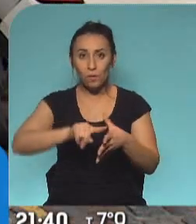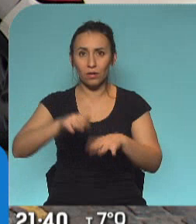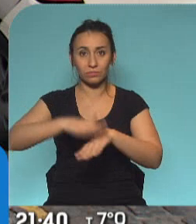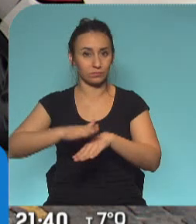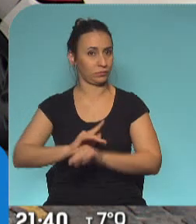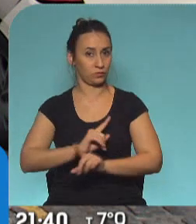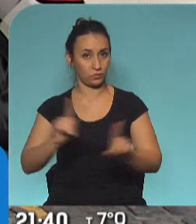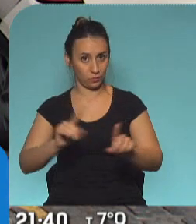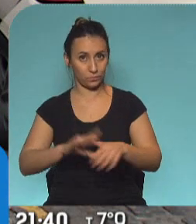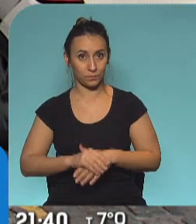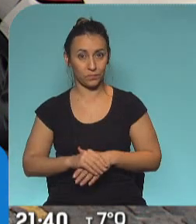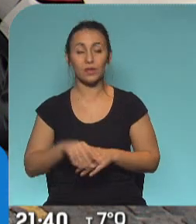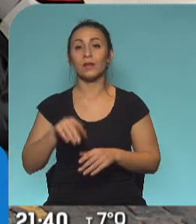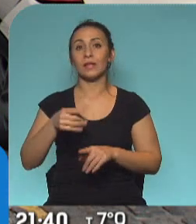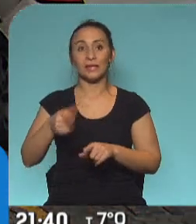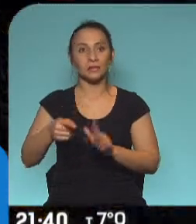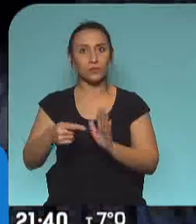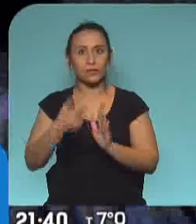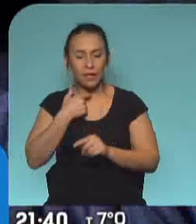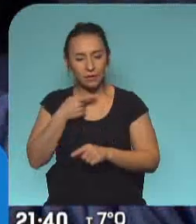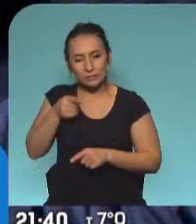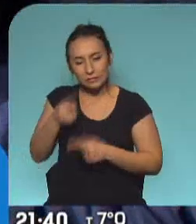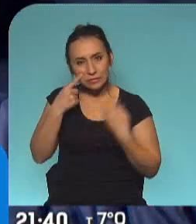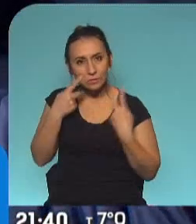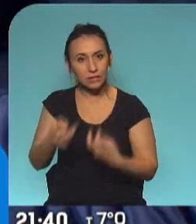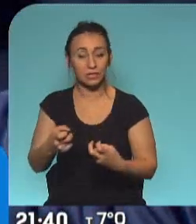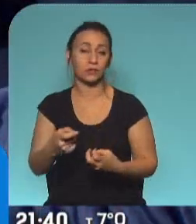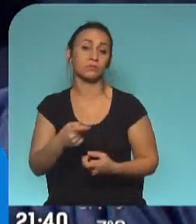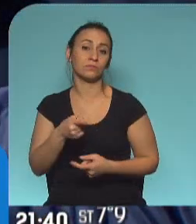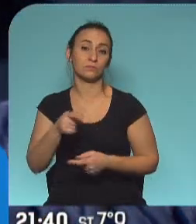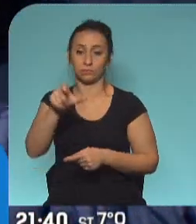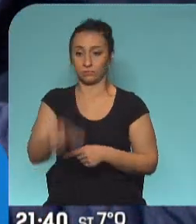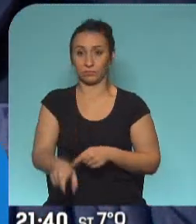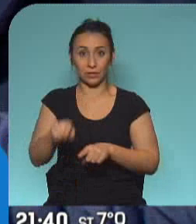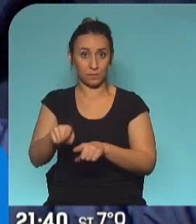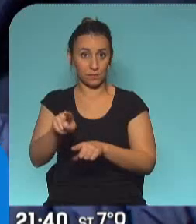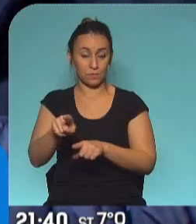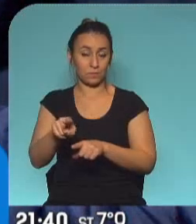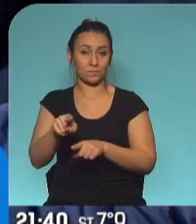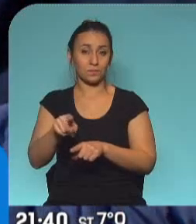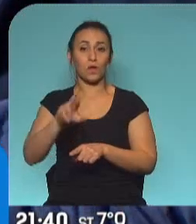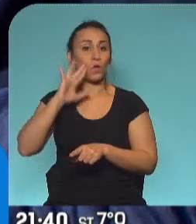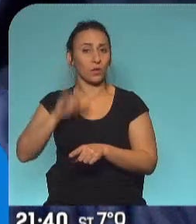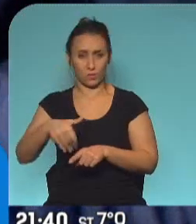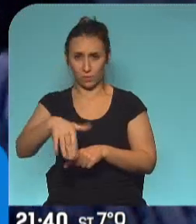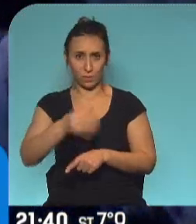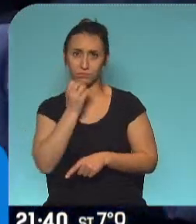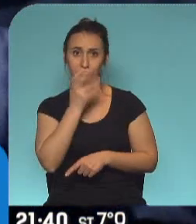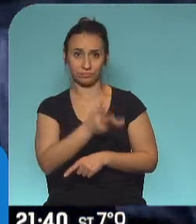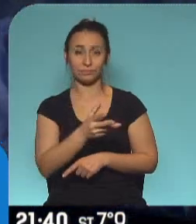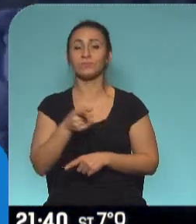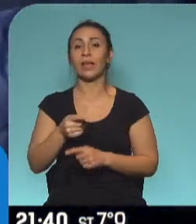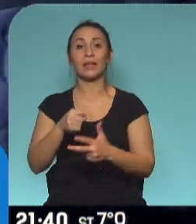eventualmente, y eso es lo que quiero que se investigue, y eso lo va a decir mi asistido en momentos, contra tres